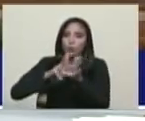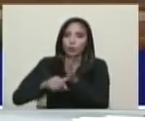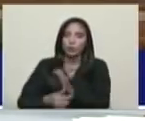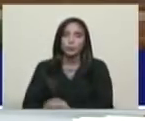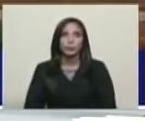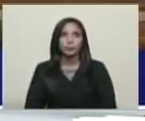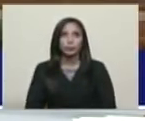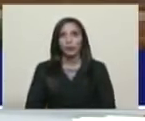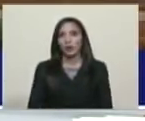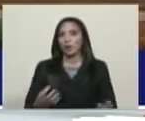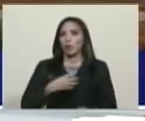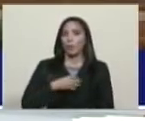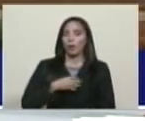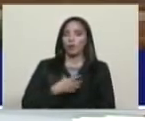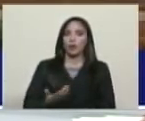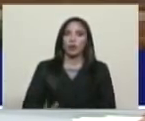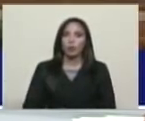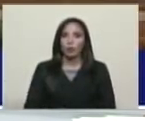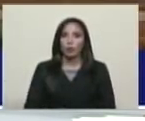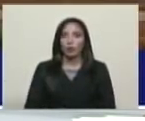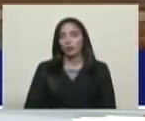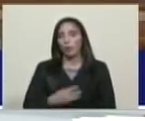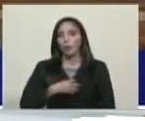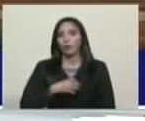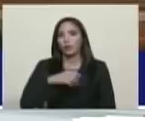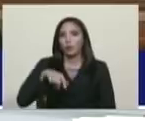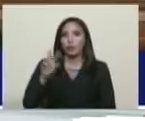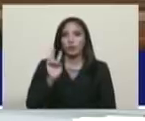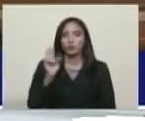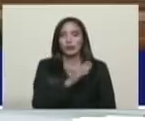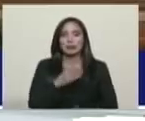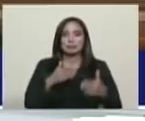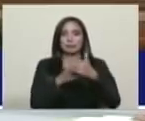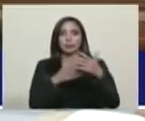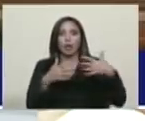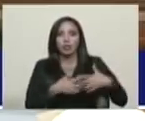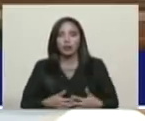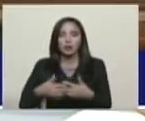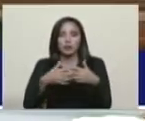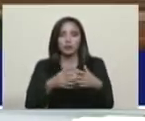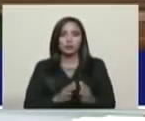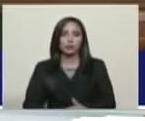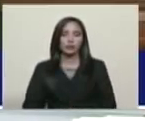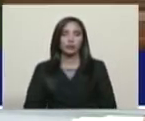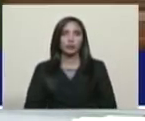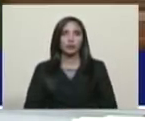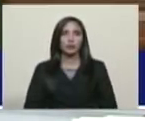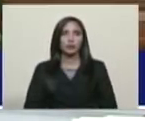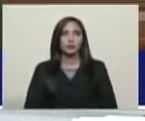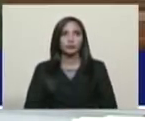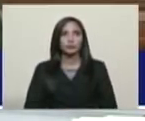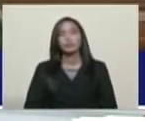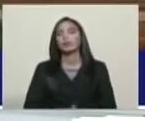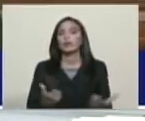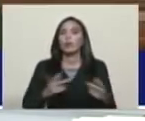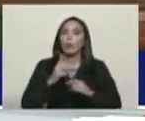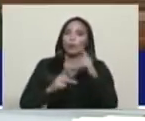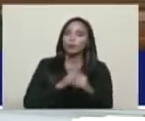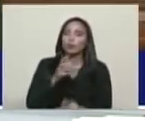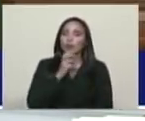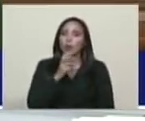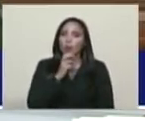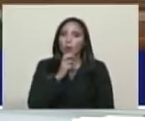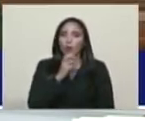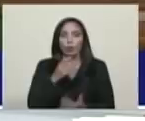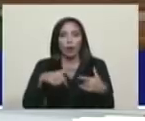Porque no han podido con Venezuela ni podrán, el imperio norteamericano. Y Venezuela no solo produce oro,